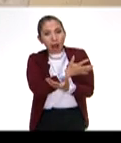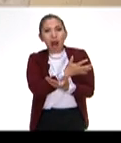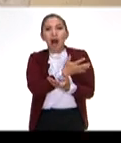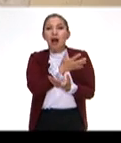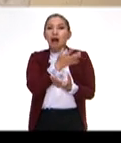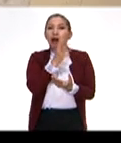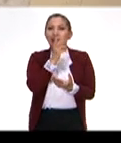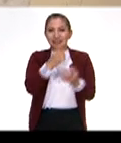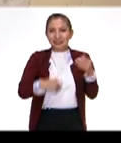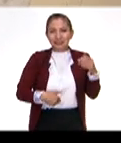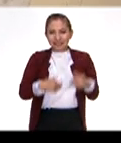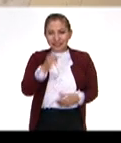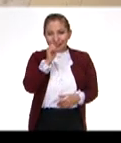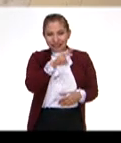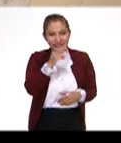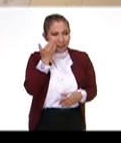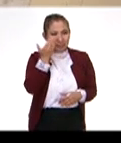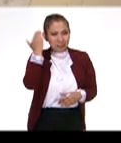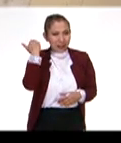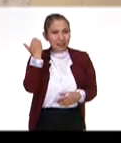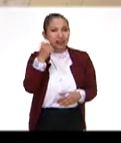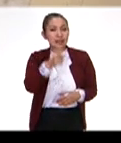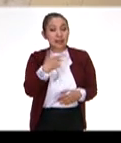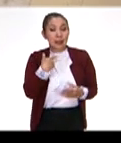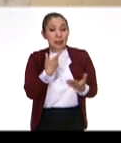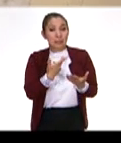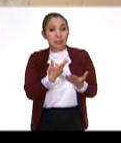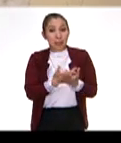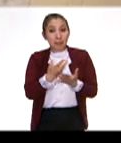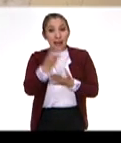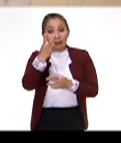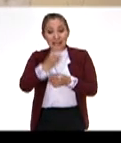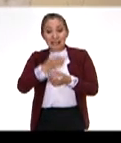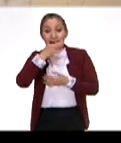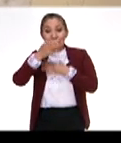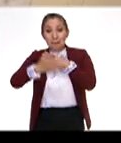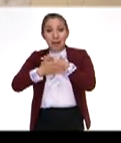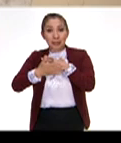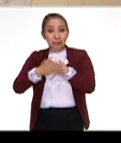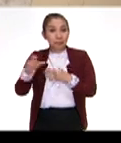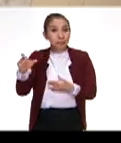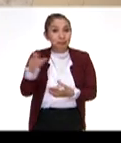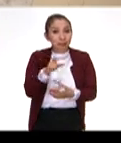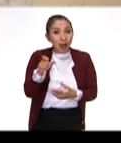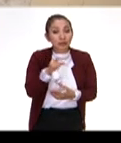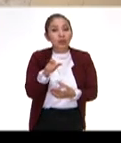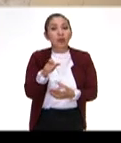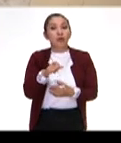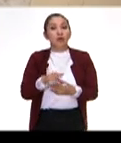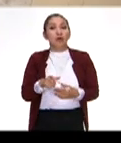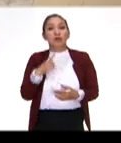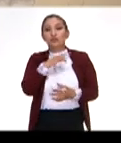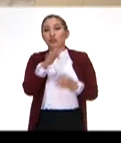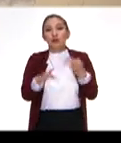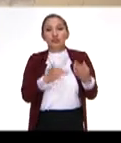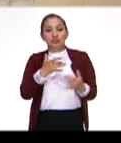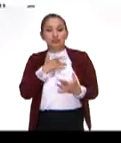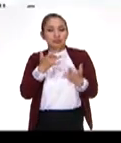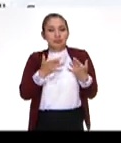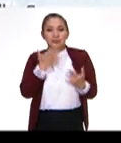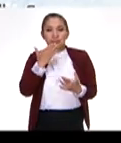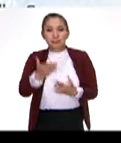total y ese previo al tercera llamada, donde uno dispone de todos los